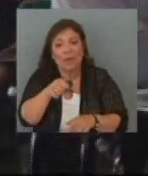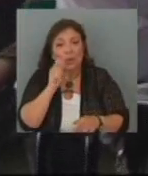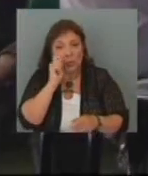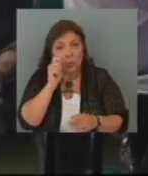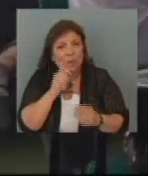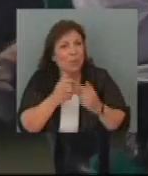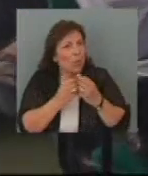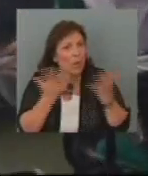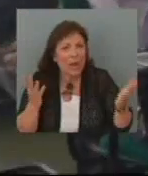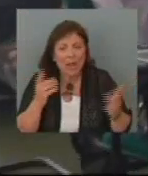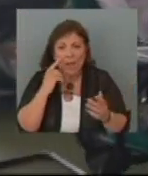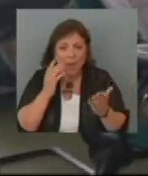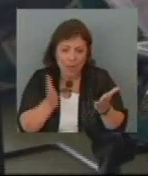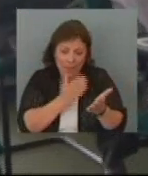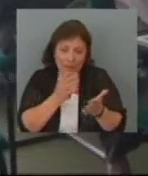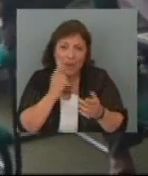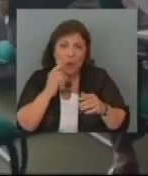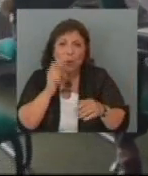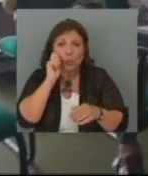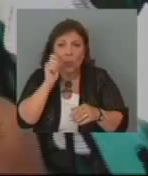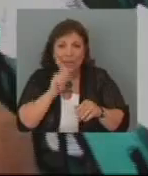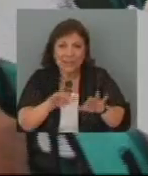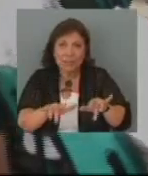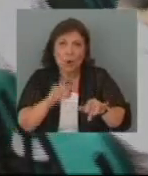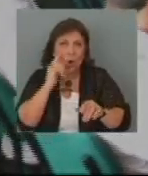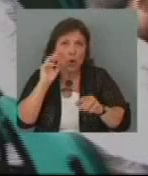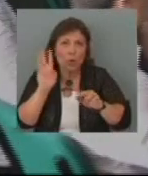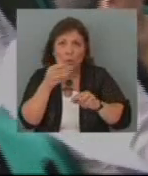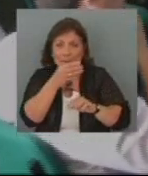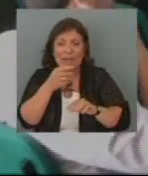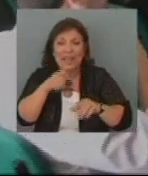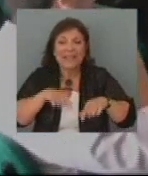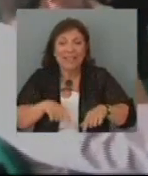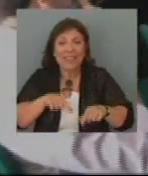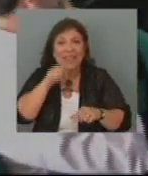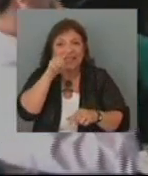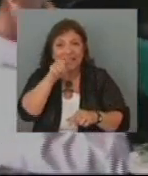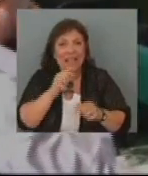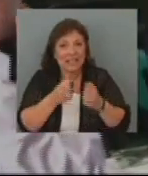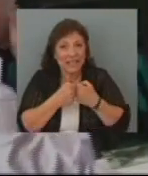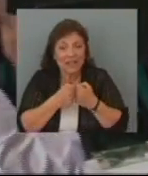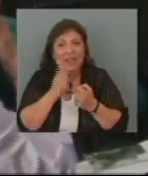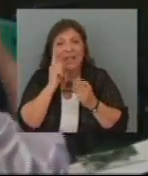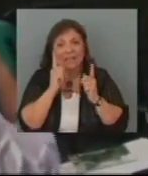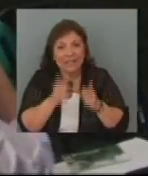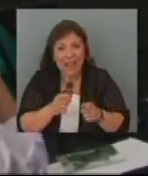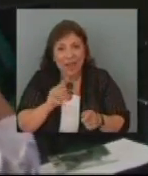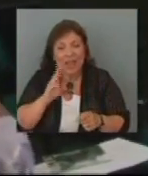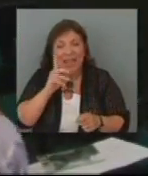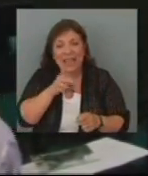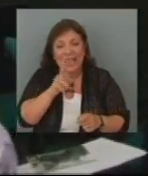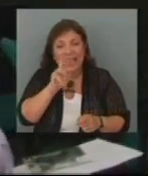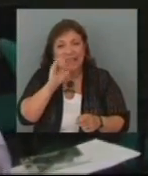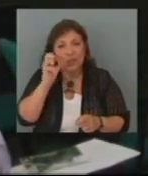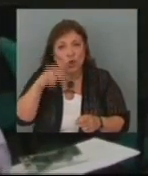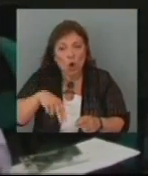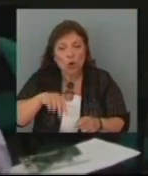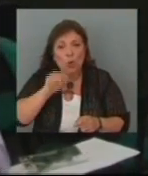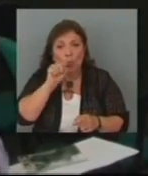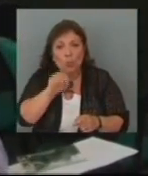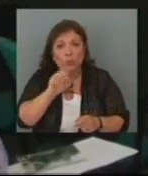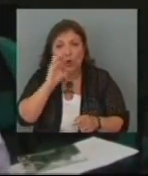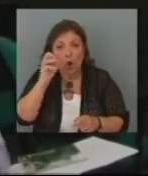turistas mediante las páginas del Ministerio de Turismo, de la Intendencia Sanducera o también del sitio